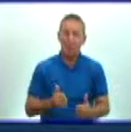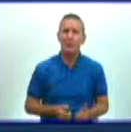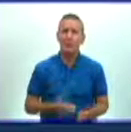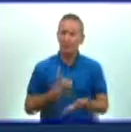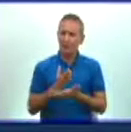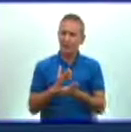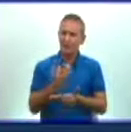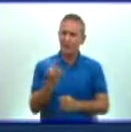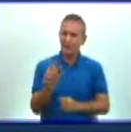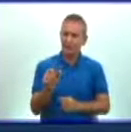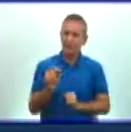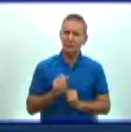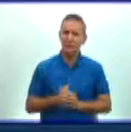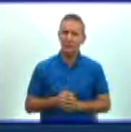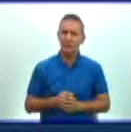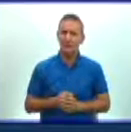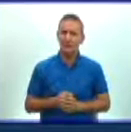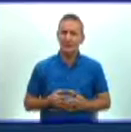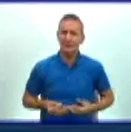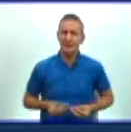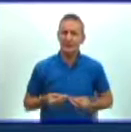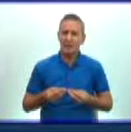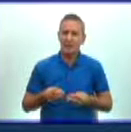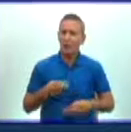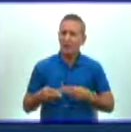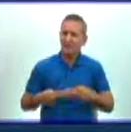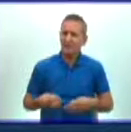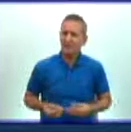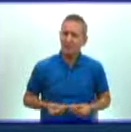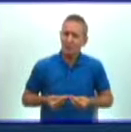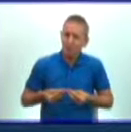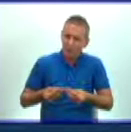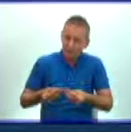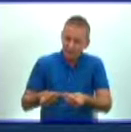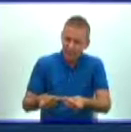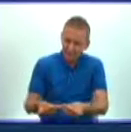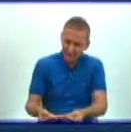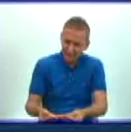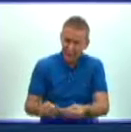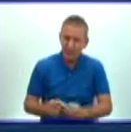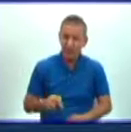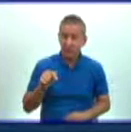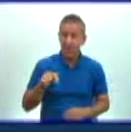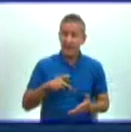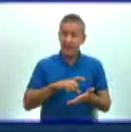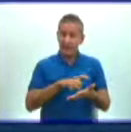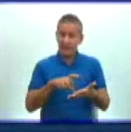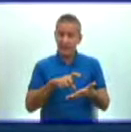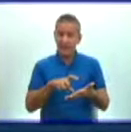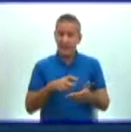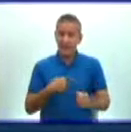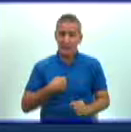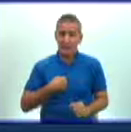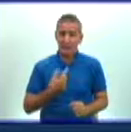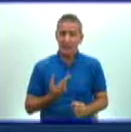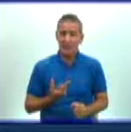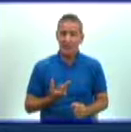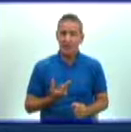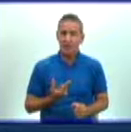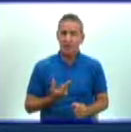haciendo el mejor de los regalos. Pero este texto que yo he